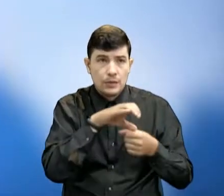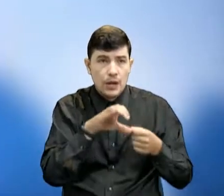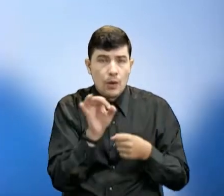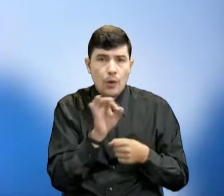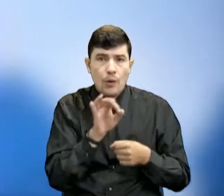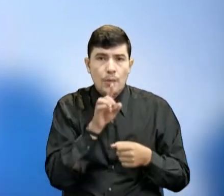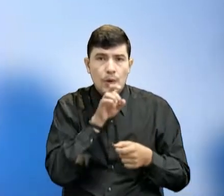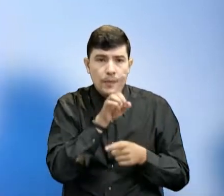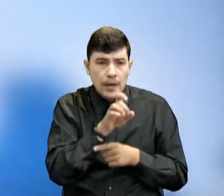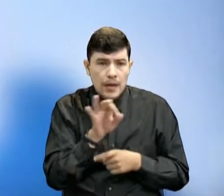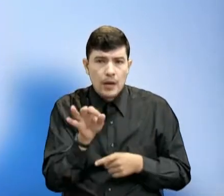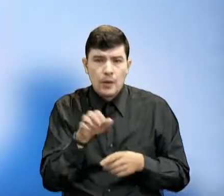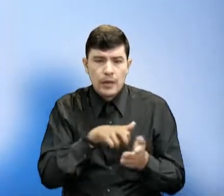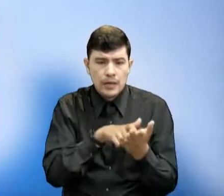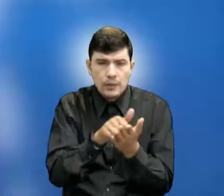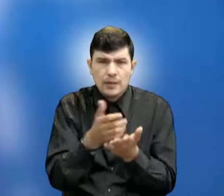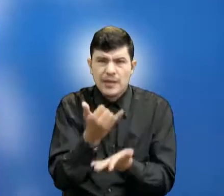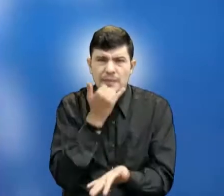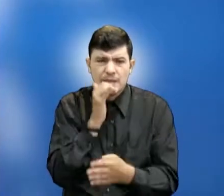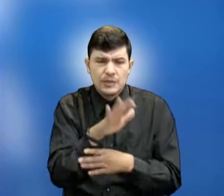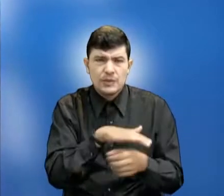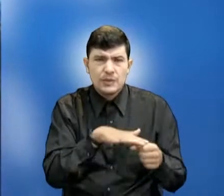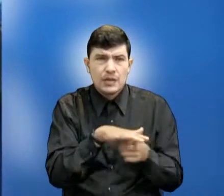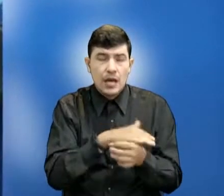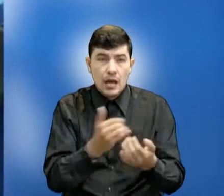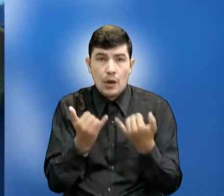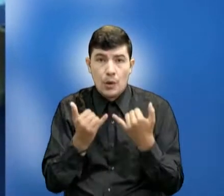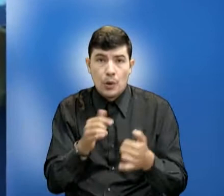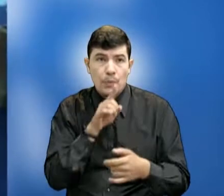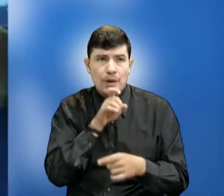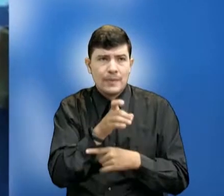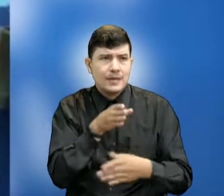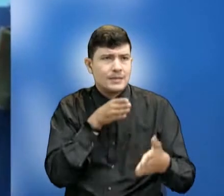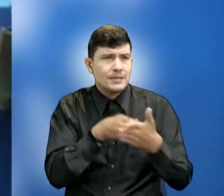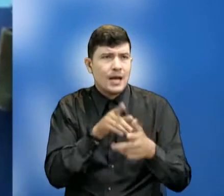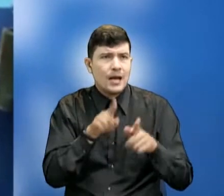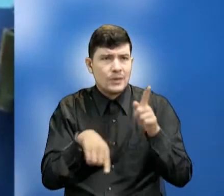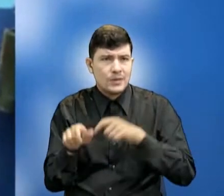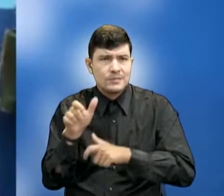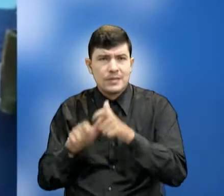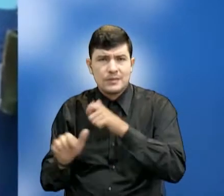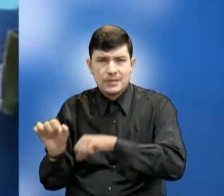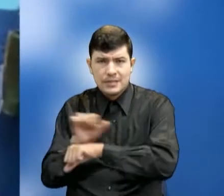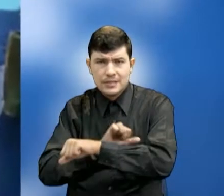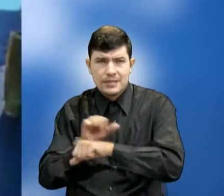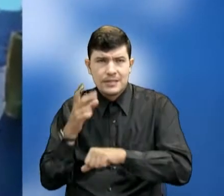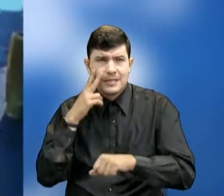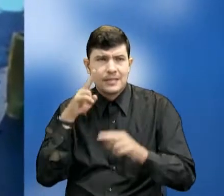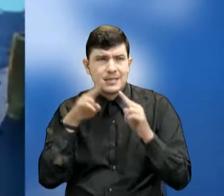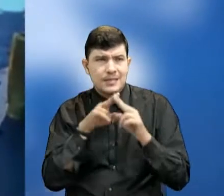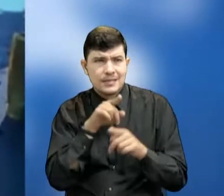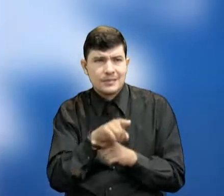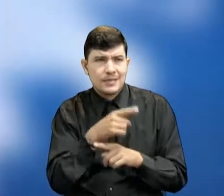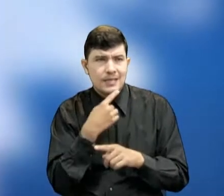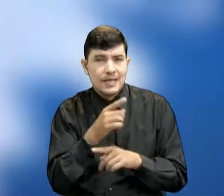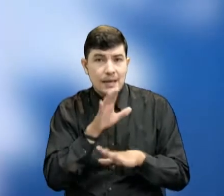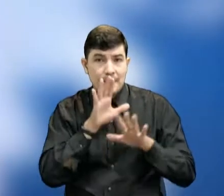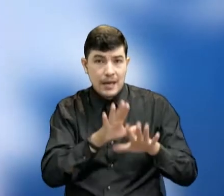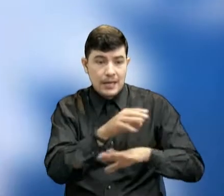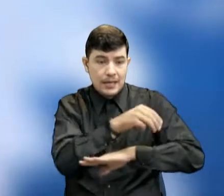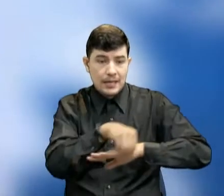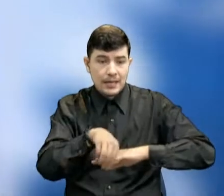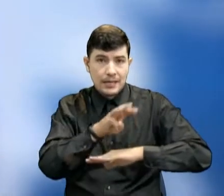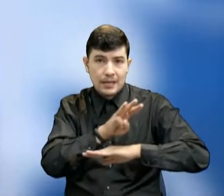nosotros girón sino en bucaramanga exactamente presionaban que se denuncian las dificultades que tienen algunos conductores especialmente quienes hacen el padre en la carrera